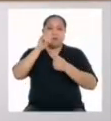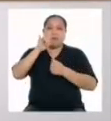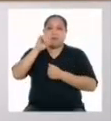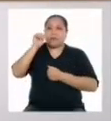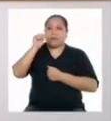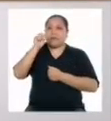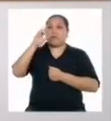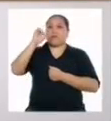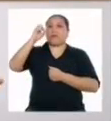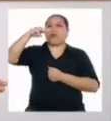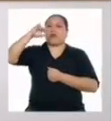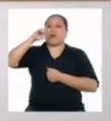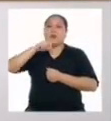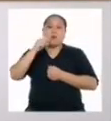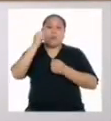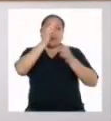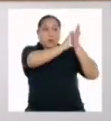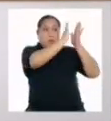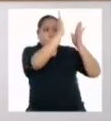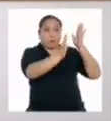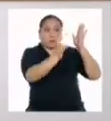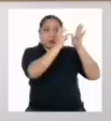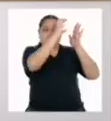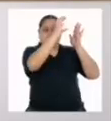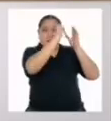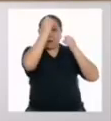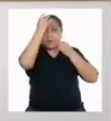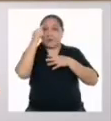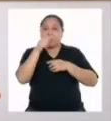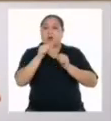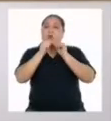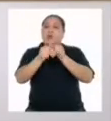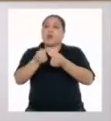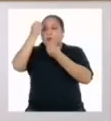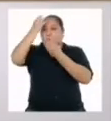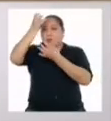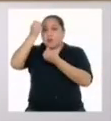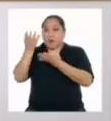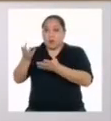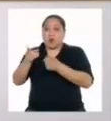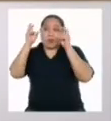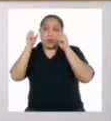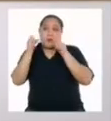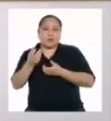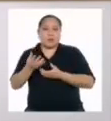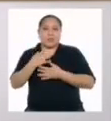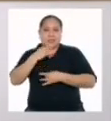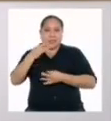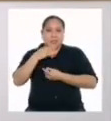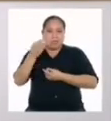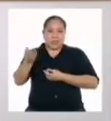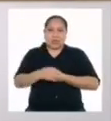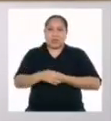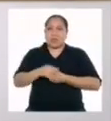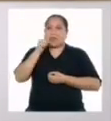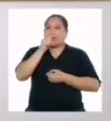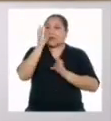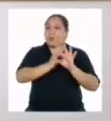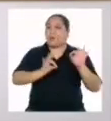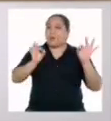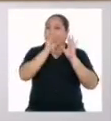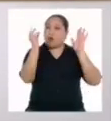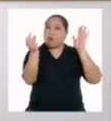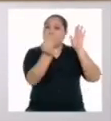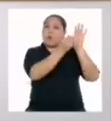bien, Jeremís. Un mural informativo debe mantener informado a nuestro público con temas que llamen su atención. Por eso será